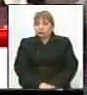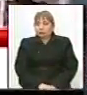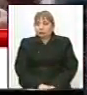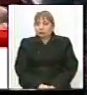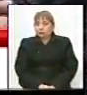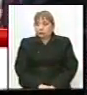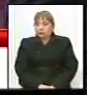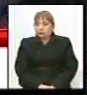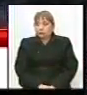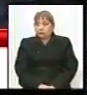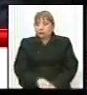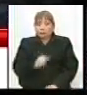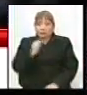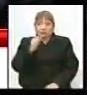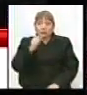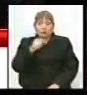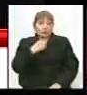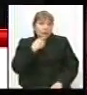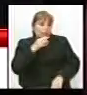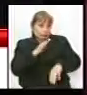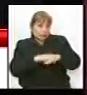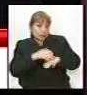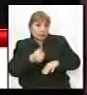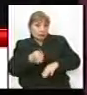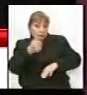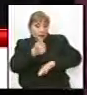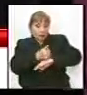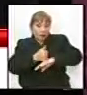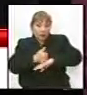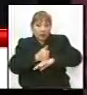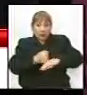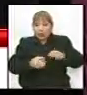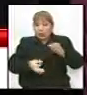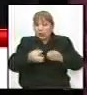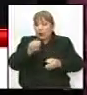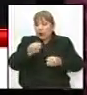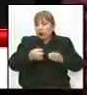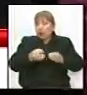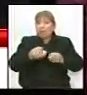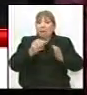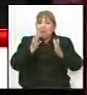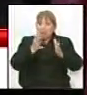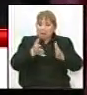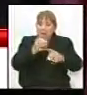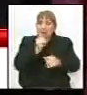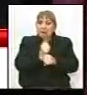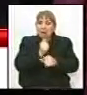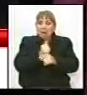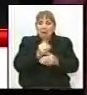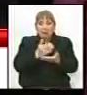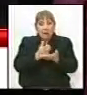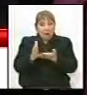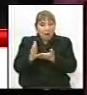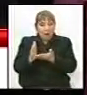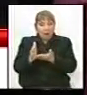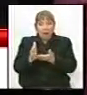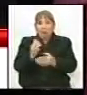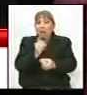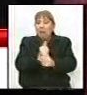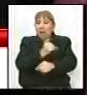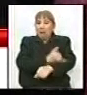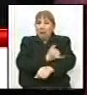Sí, respecto al gerente de asesoría jurídica, dejó de trabajar, fue retirado de la institución